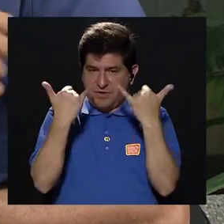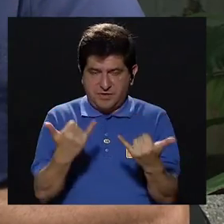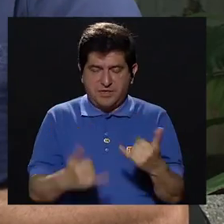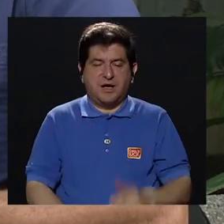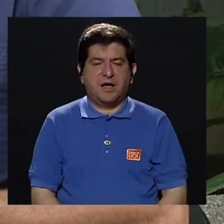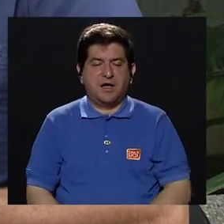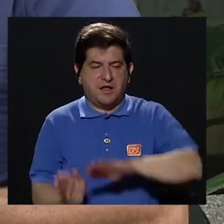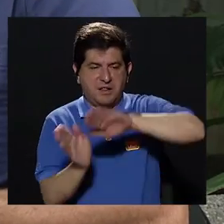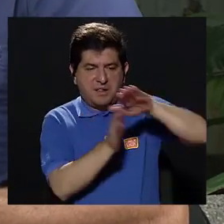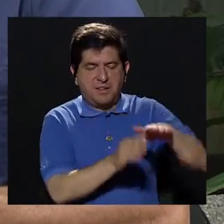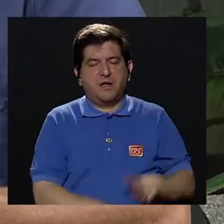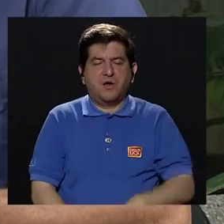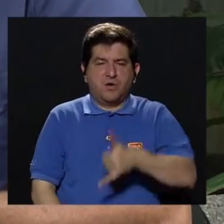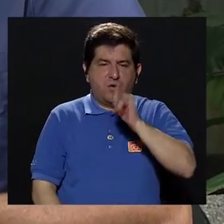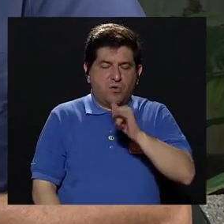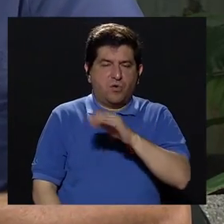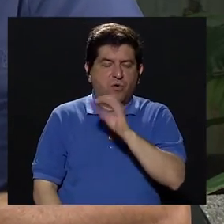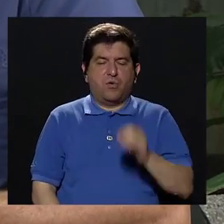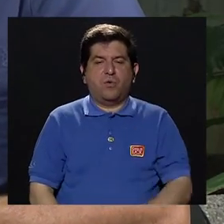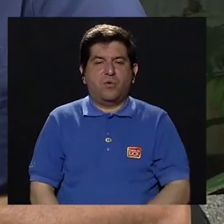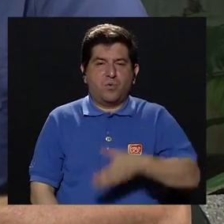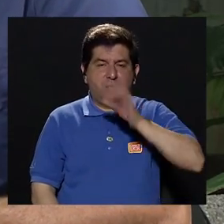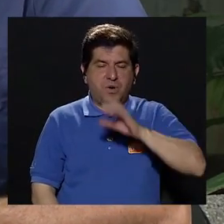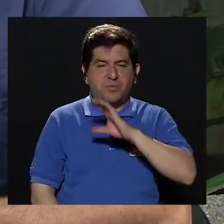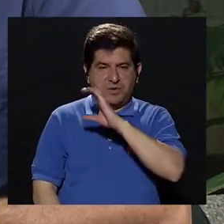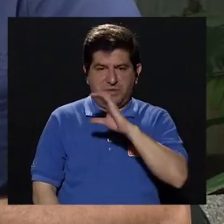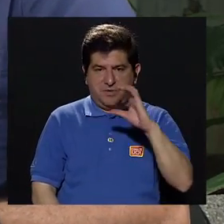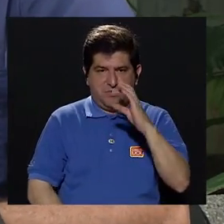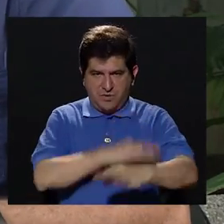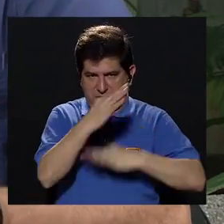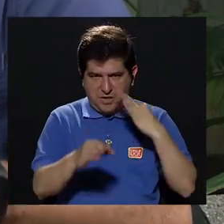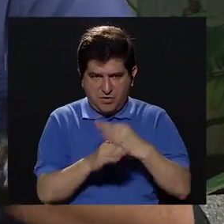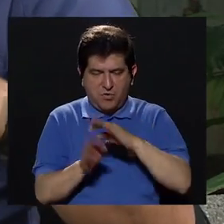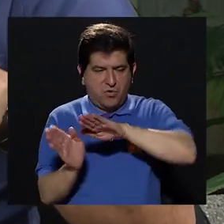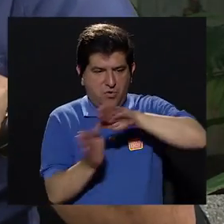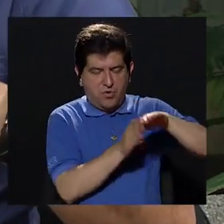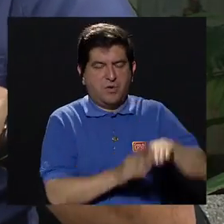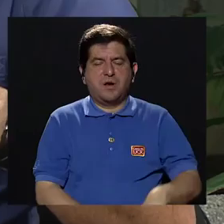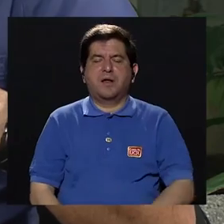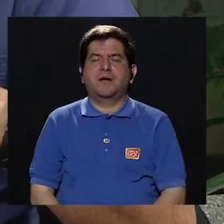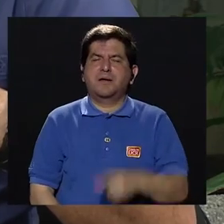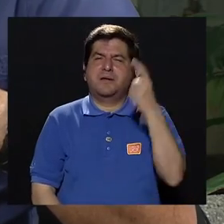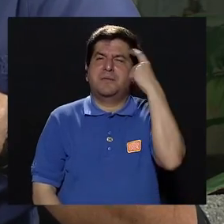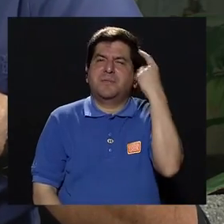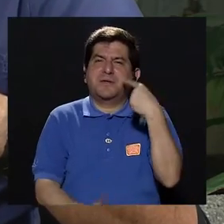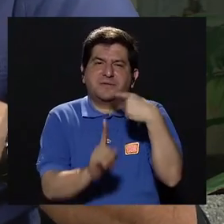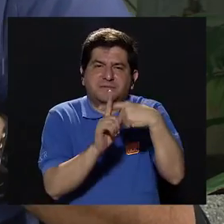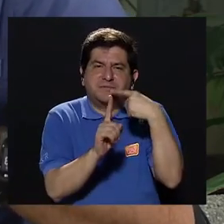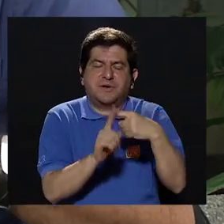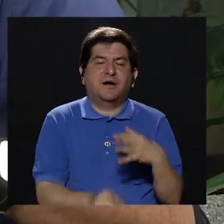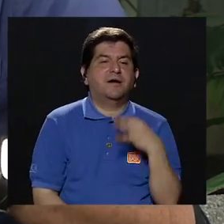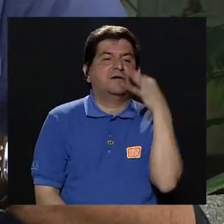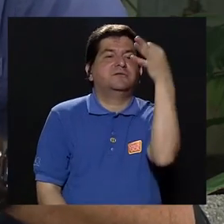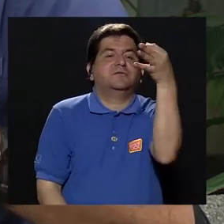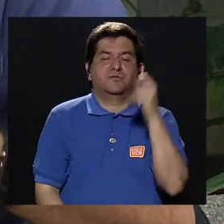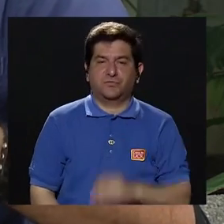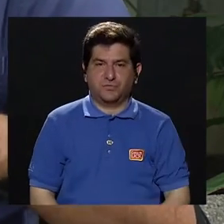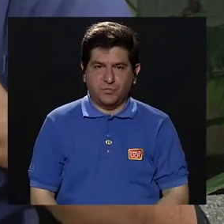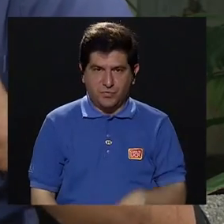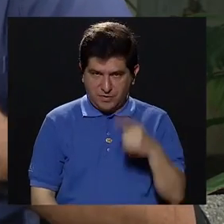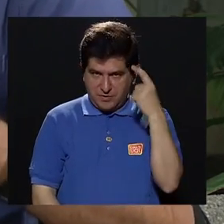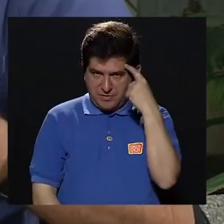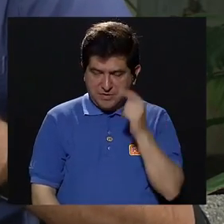fumado, si dejó el alcohol, si dejó las gaseosas y si está caminando con mente positiva hacia un buen